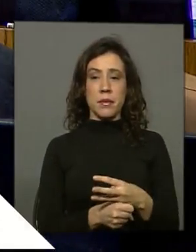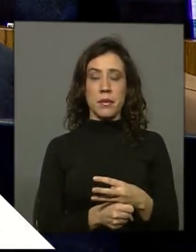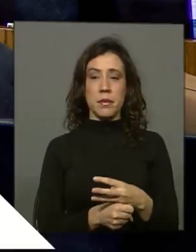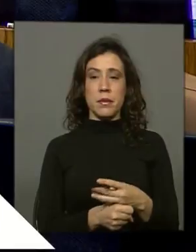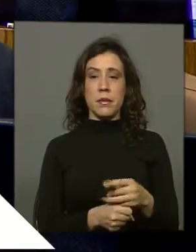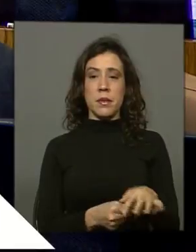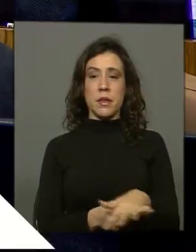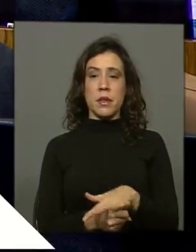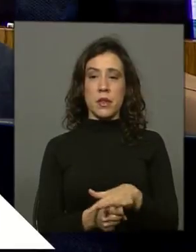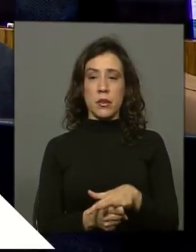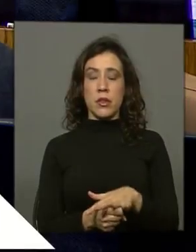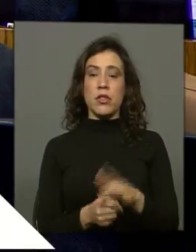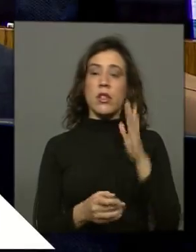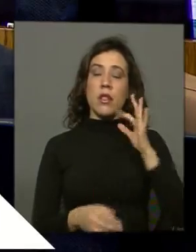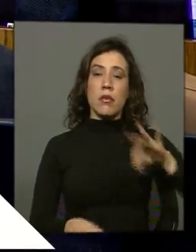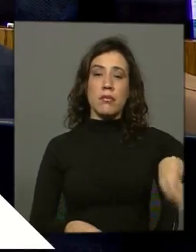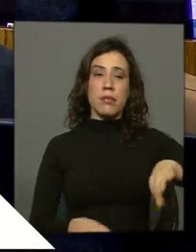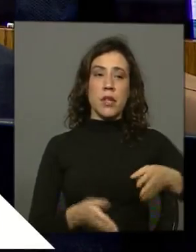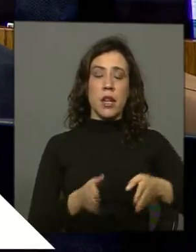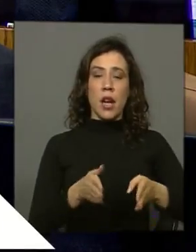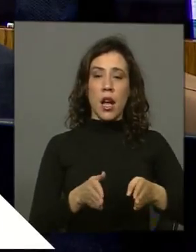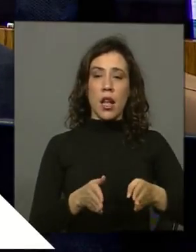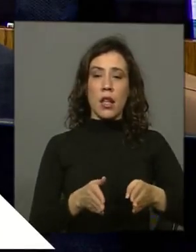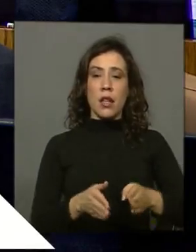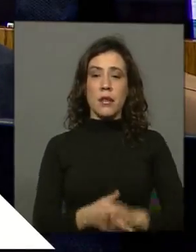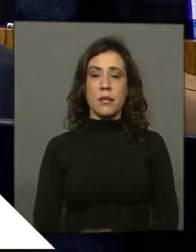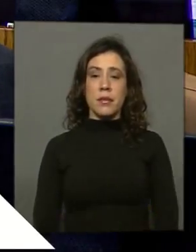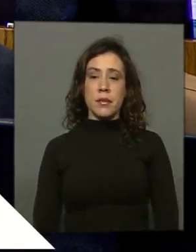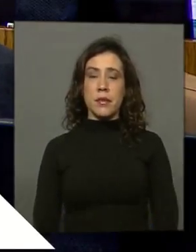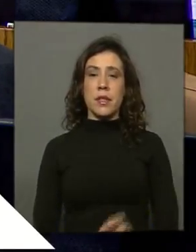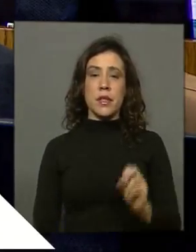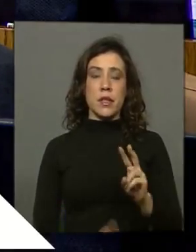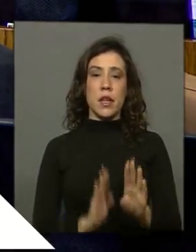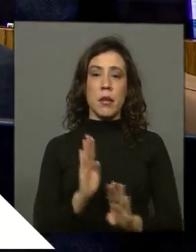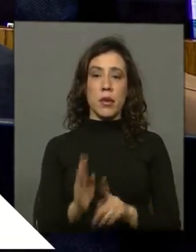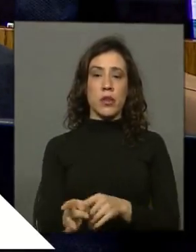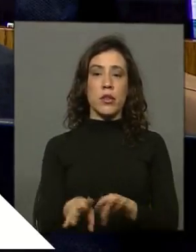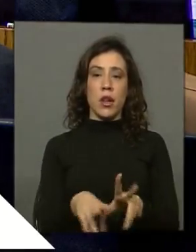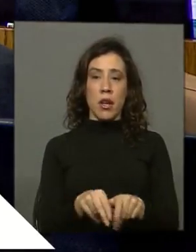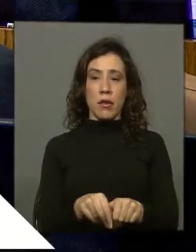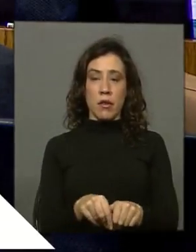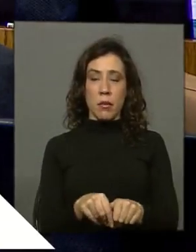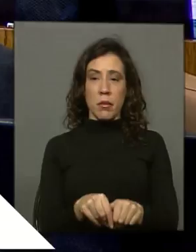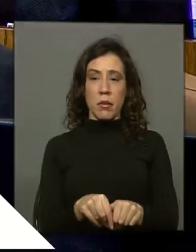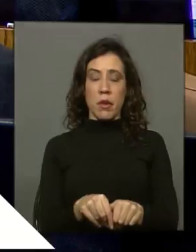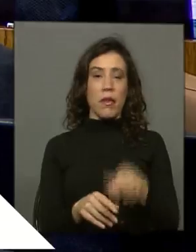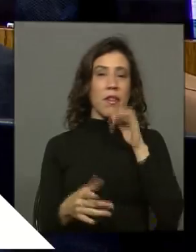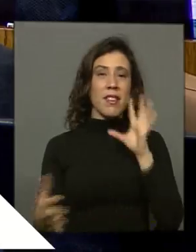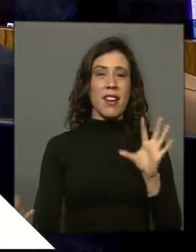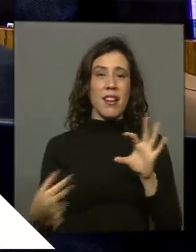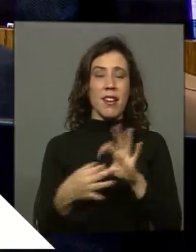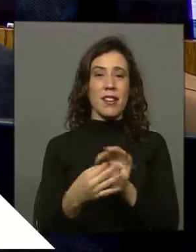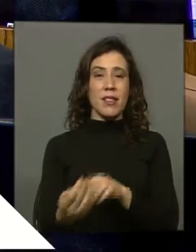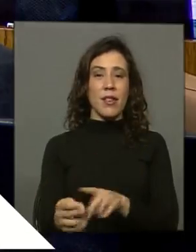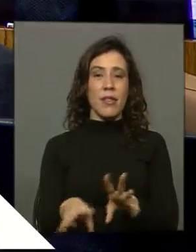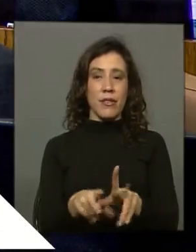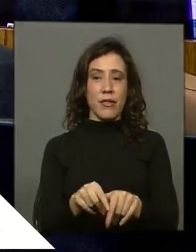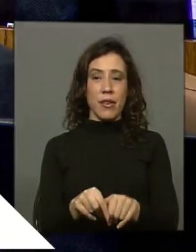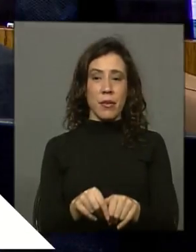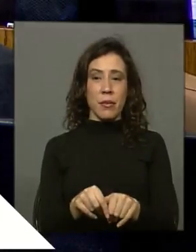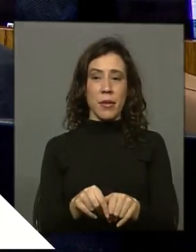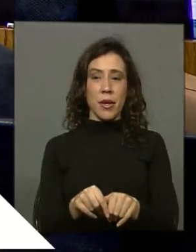en situación de calle y sin el debido resguardo familiar que están desconectados con la familia o